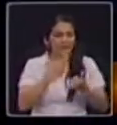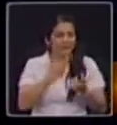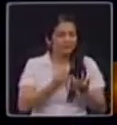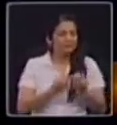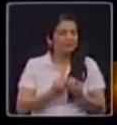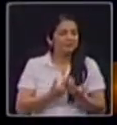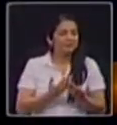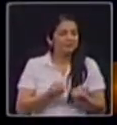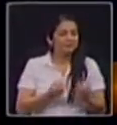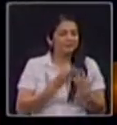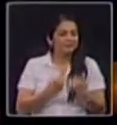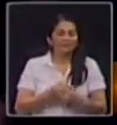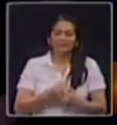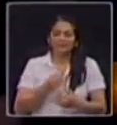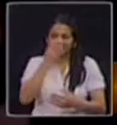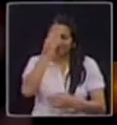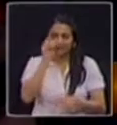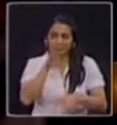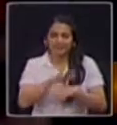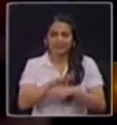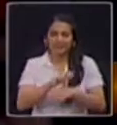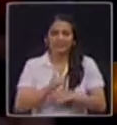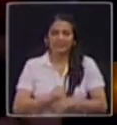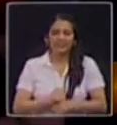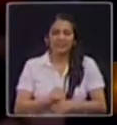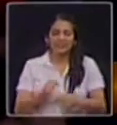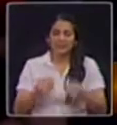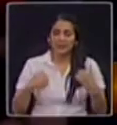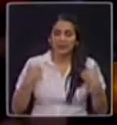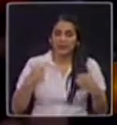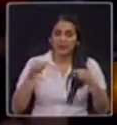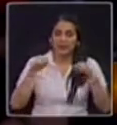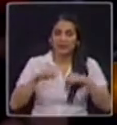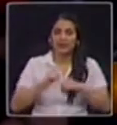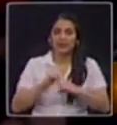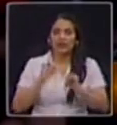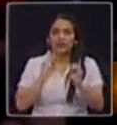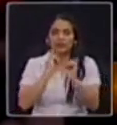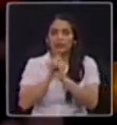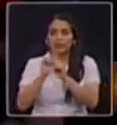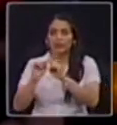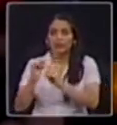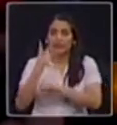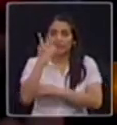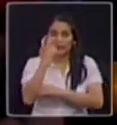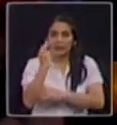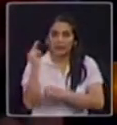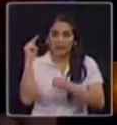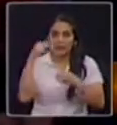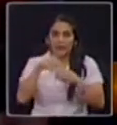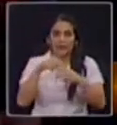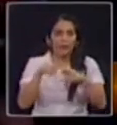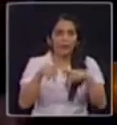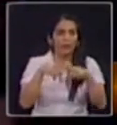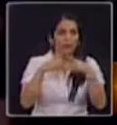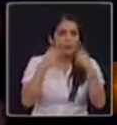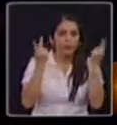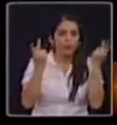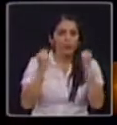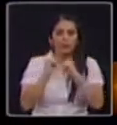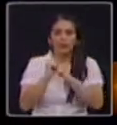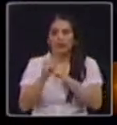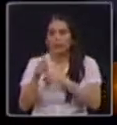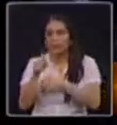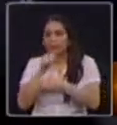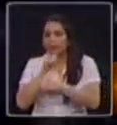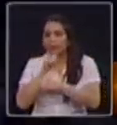buenas tardes. Muy agradecidos nosotros con la participación de 13 unidades educativas públicas, fiscomisionales y